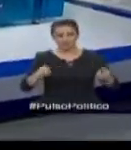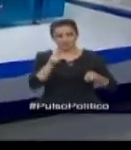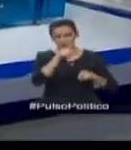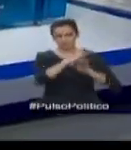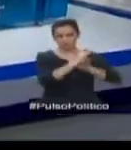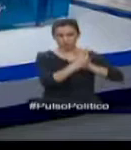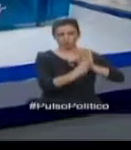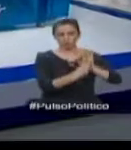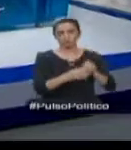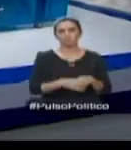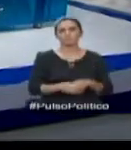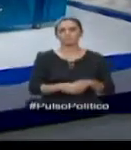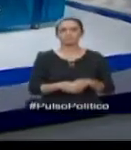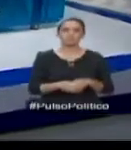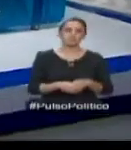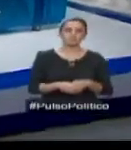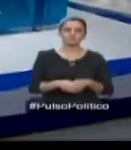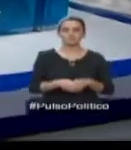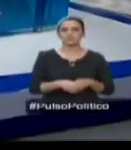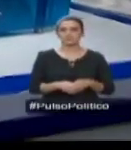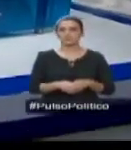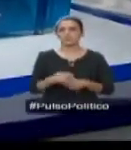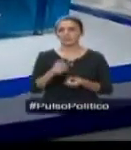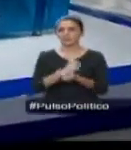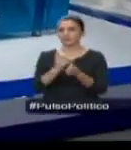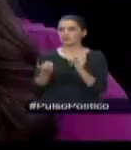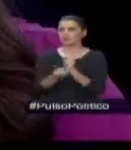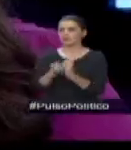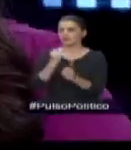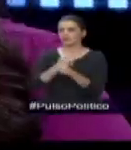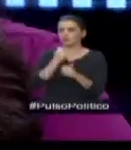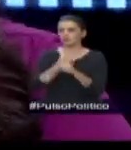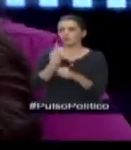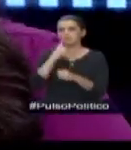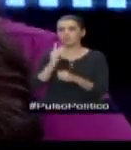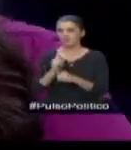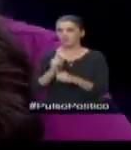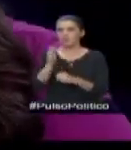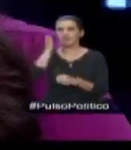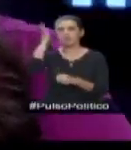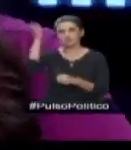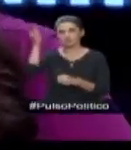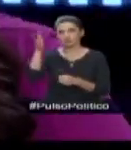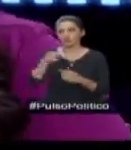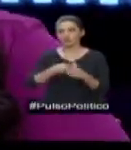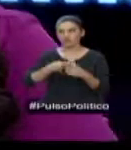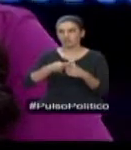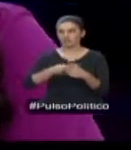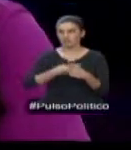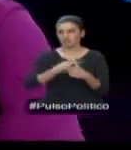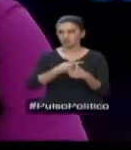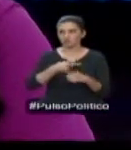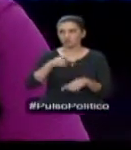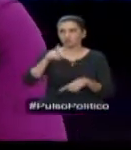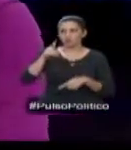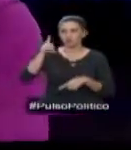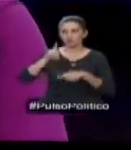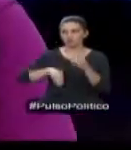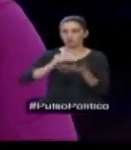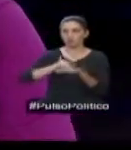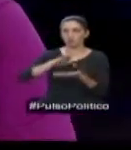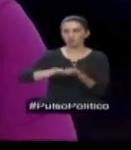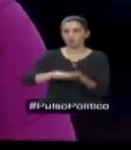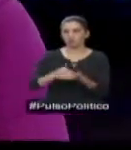juan carlos o verónica quien quiere la enmienda laboral rige para lo venidero para el futuro de tal manera que no es retroactiva en ese